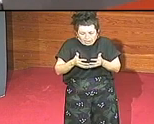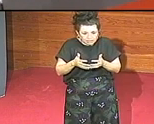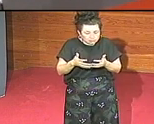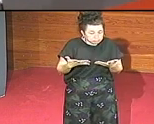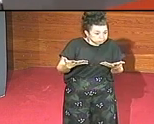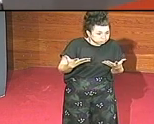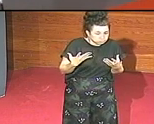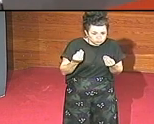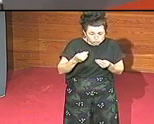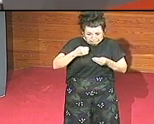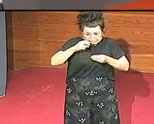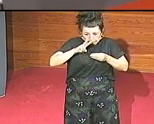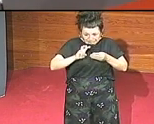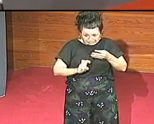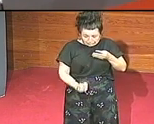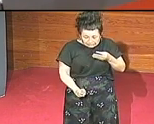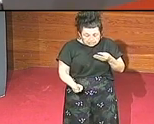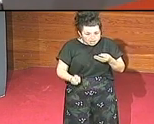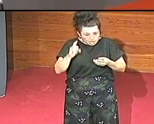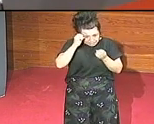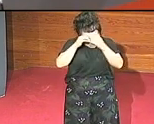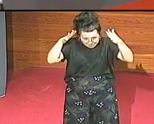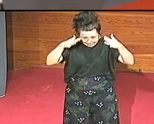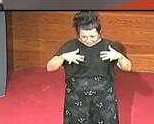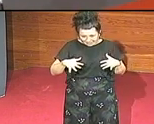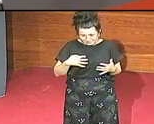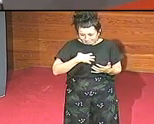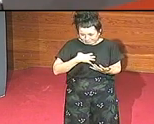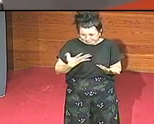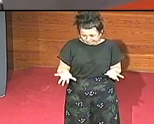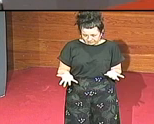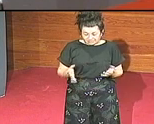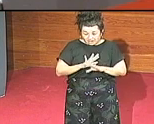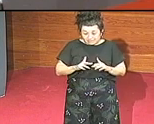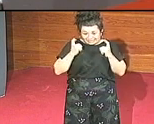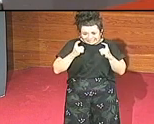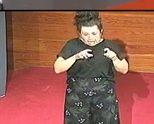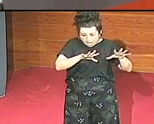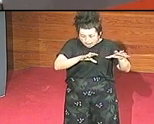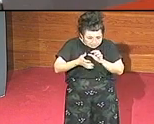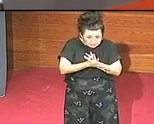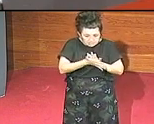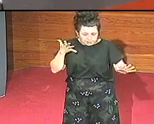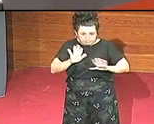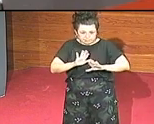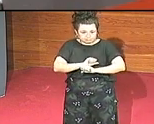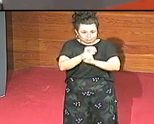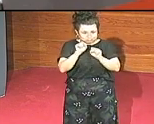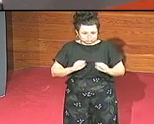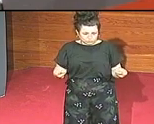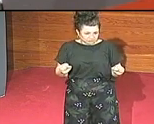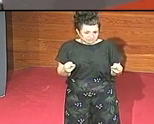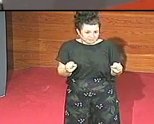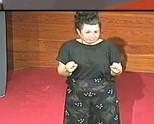imaginar y al final de intentas aprender todo lo rápido que puedes pero es imposible que sepas